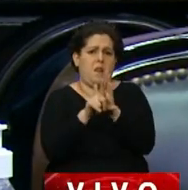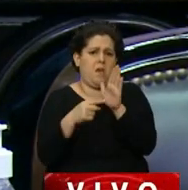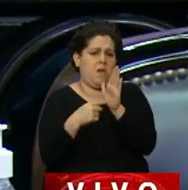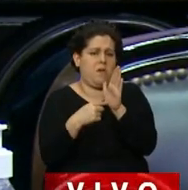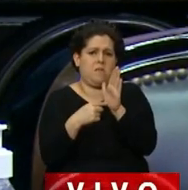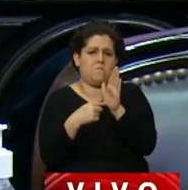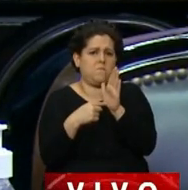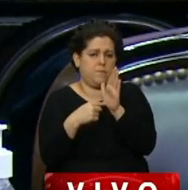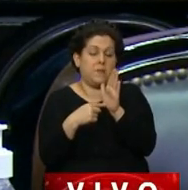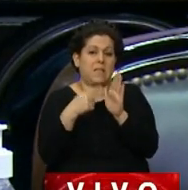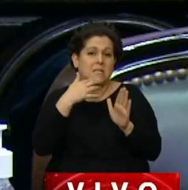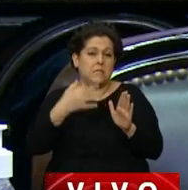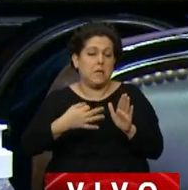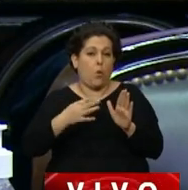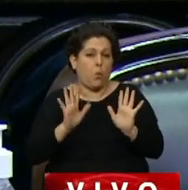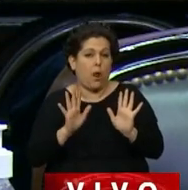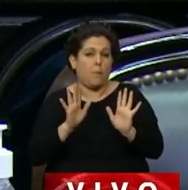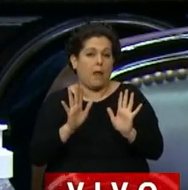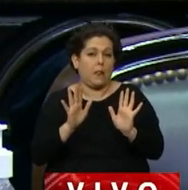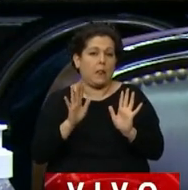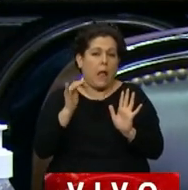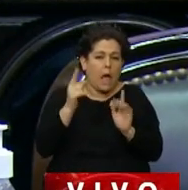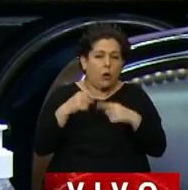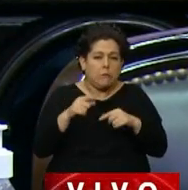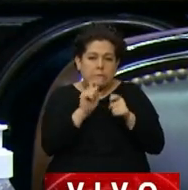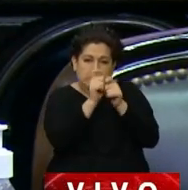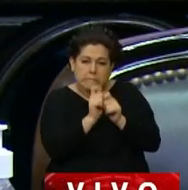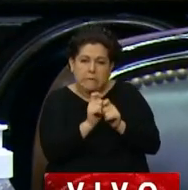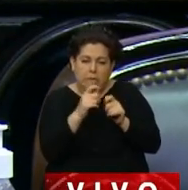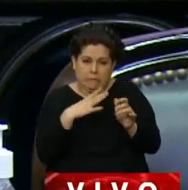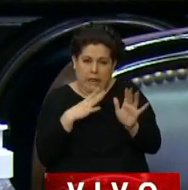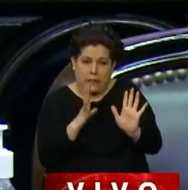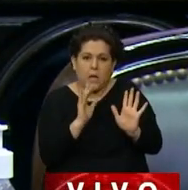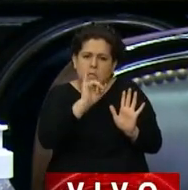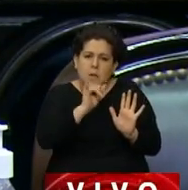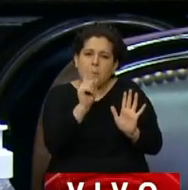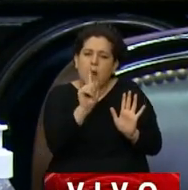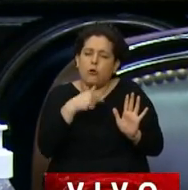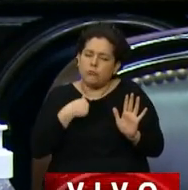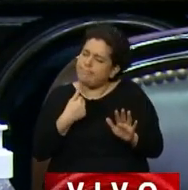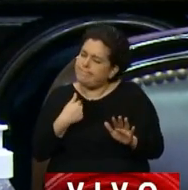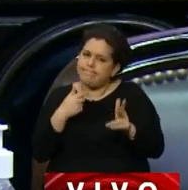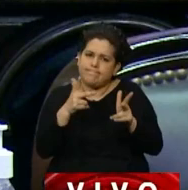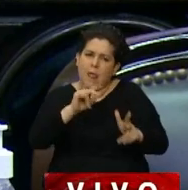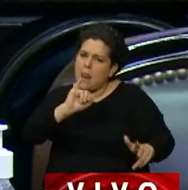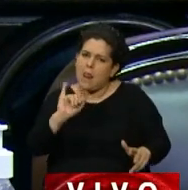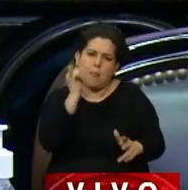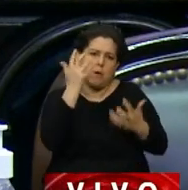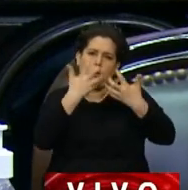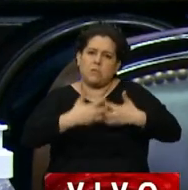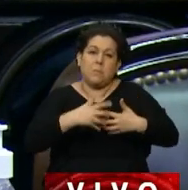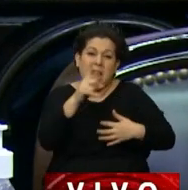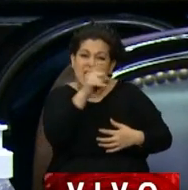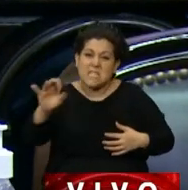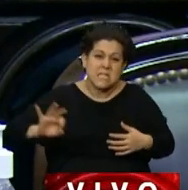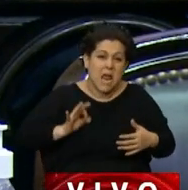que seguramente es muy perfectible, pero le aseguro que es el mejor sistema que hemos encontrado después de 100